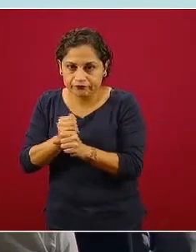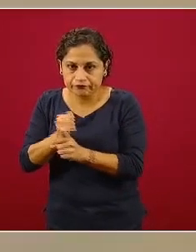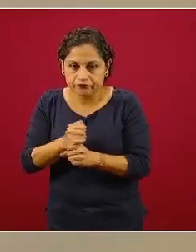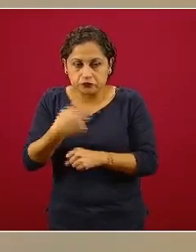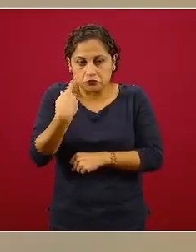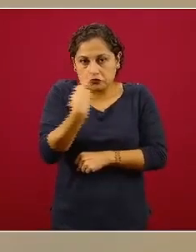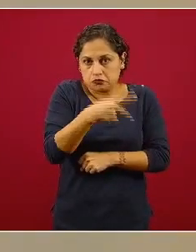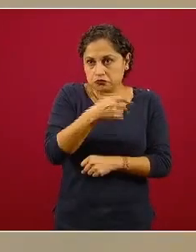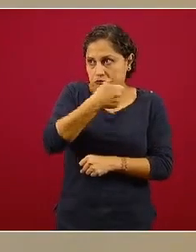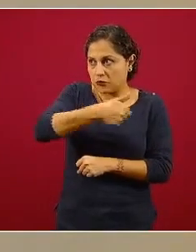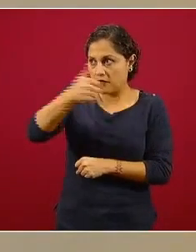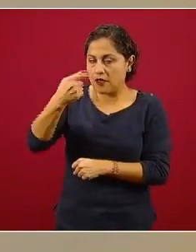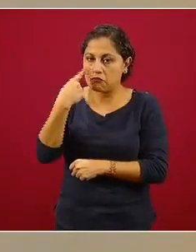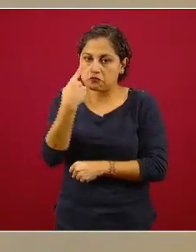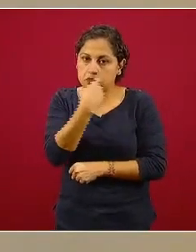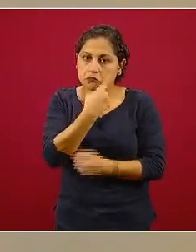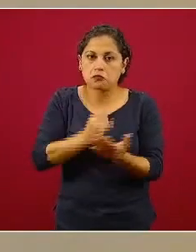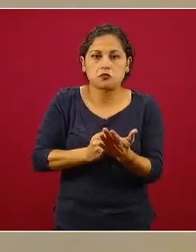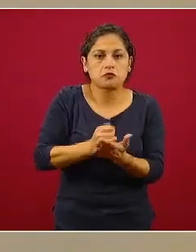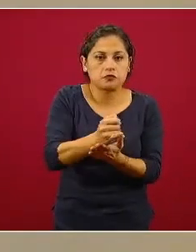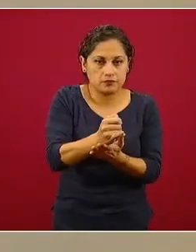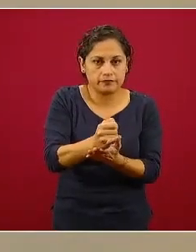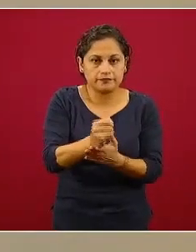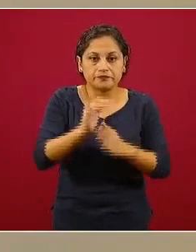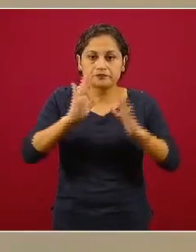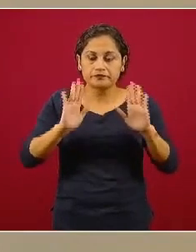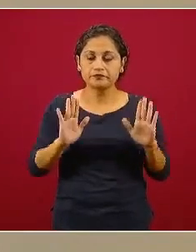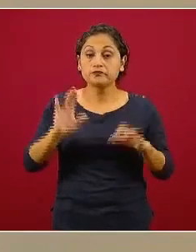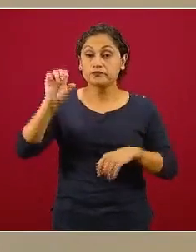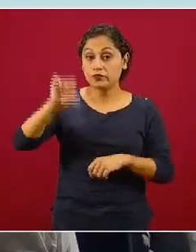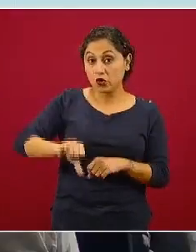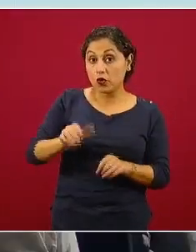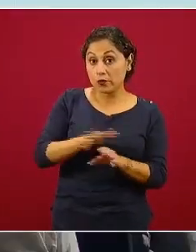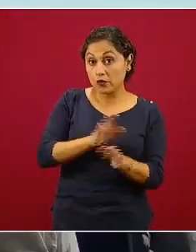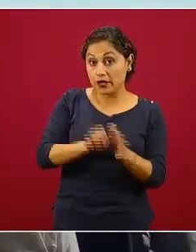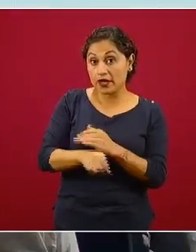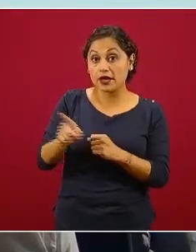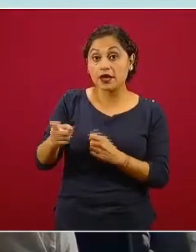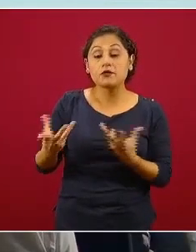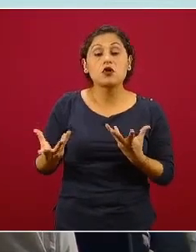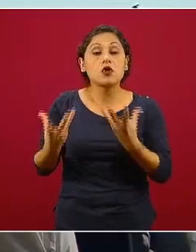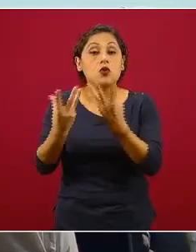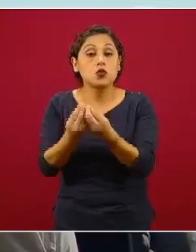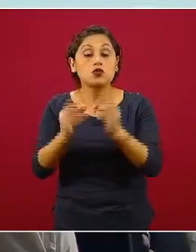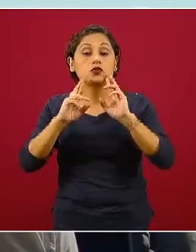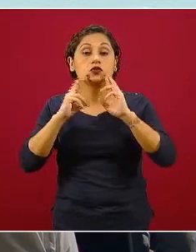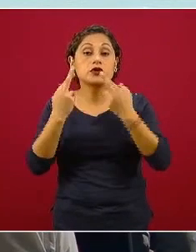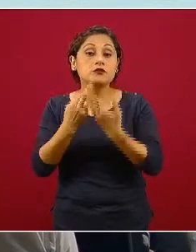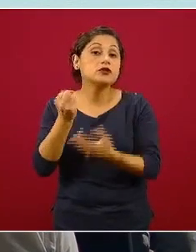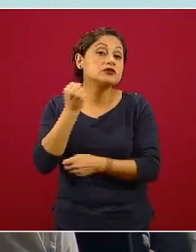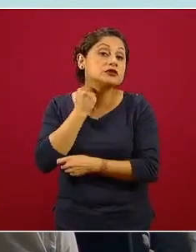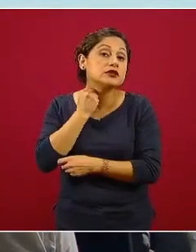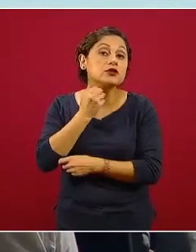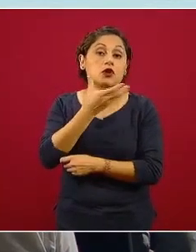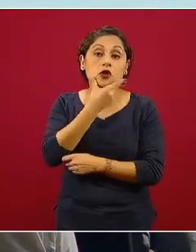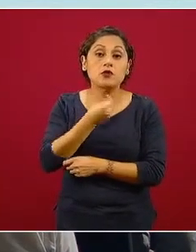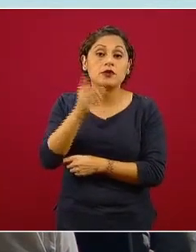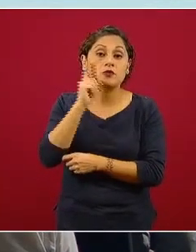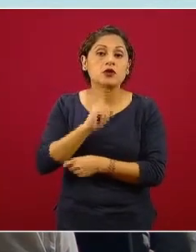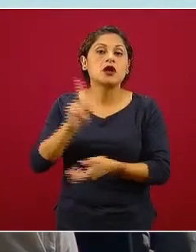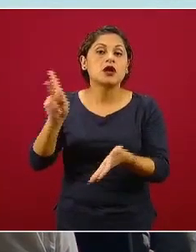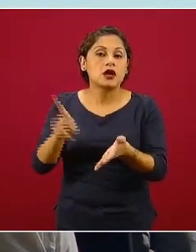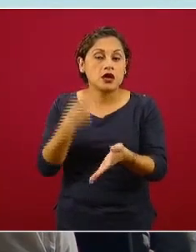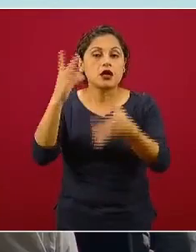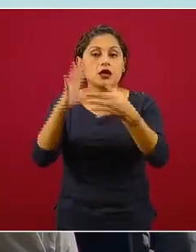tomar. Hemos hablado extensamente hoy con los senadoras y senadores otra vez que ningún país del mundo,